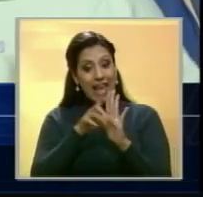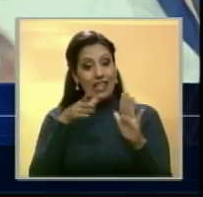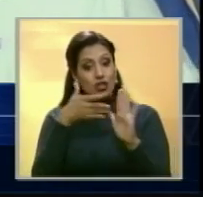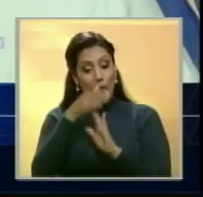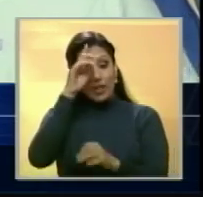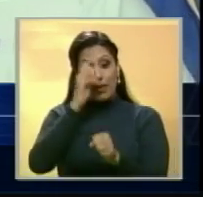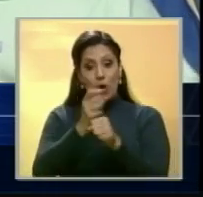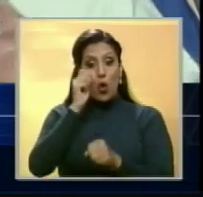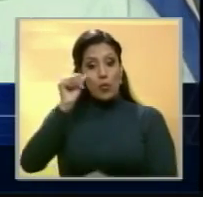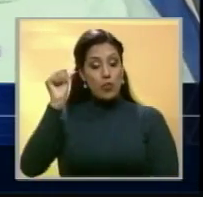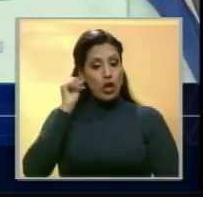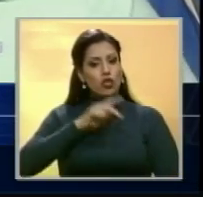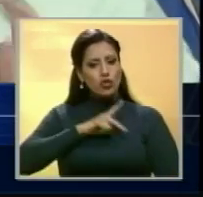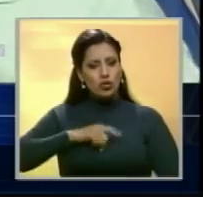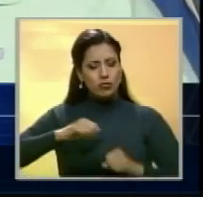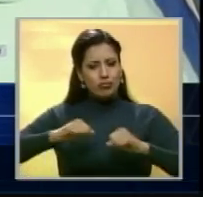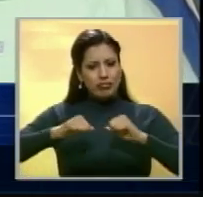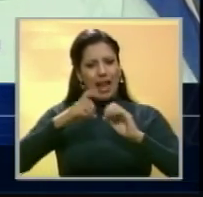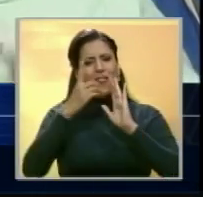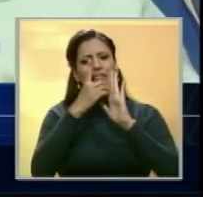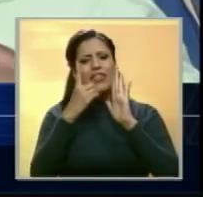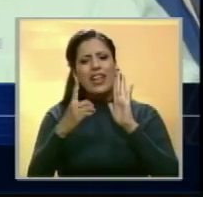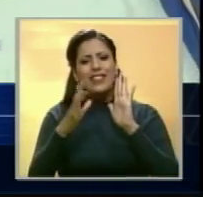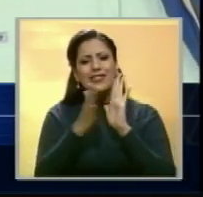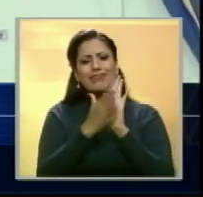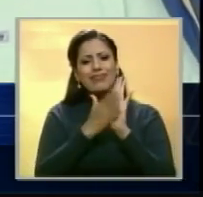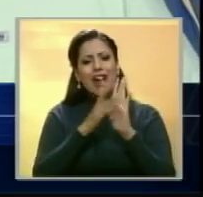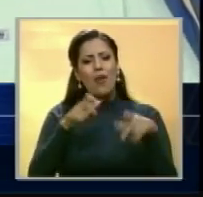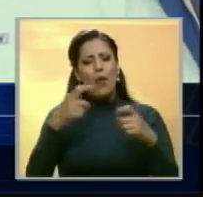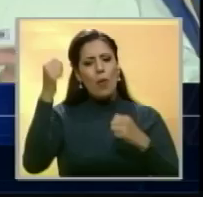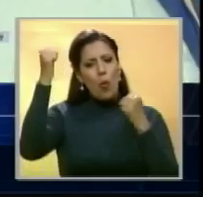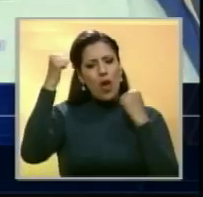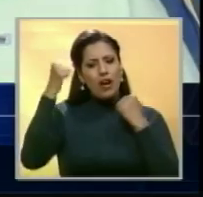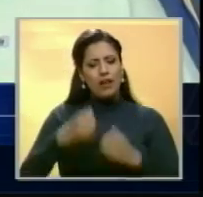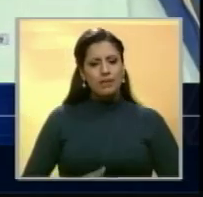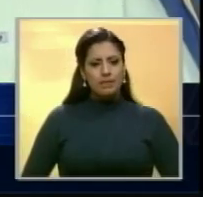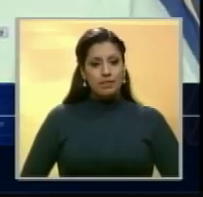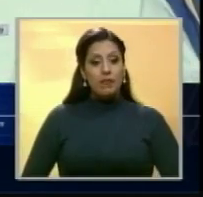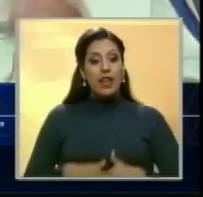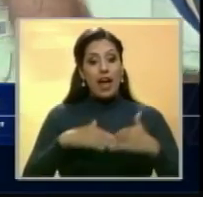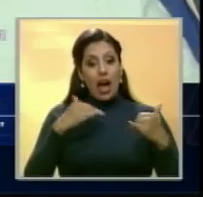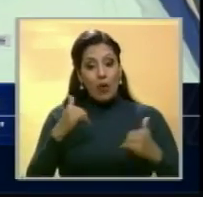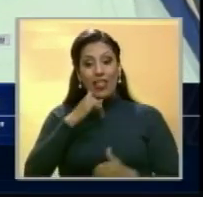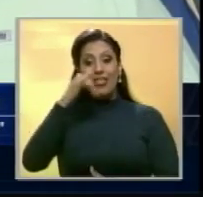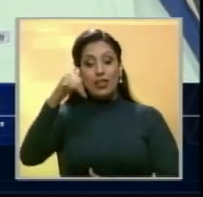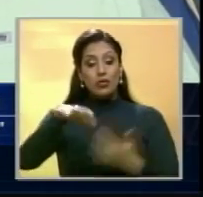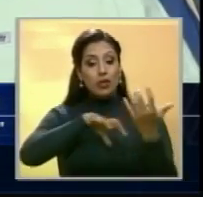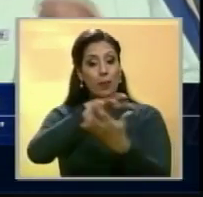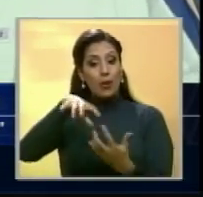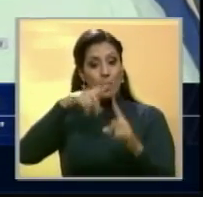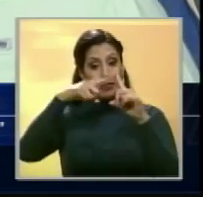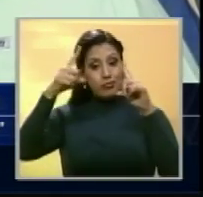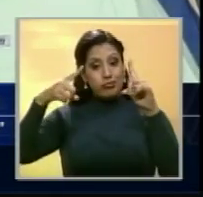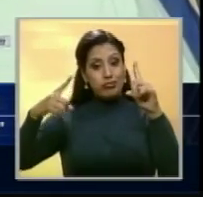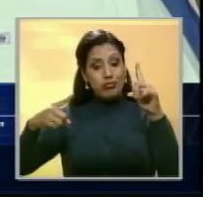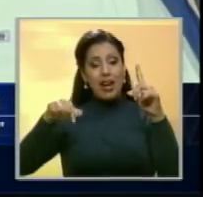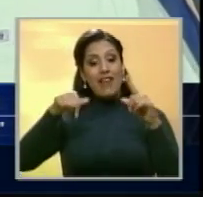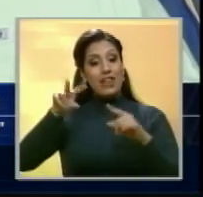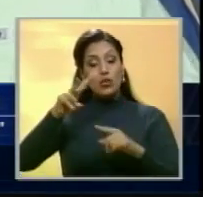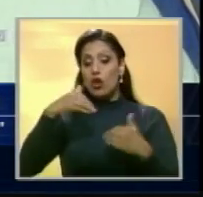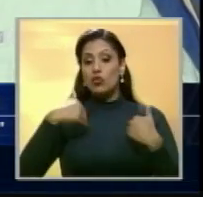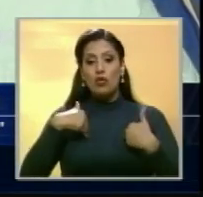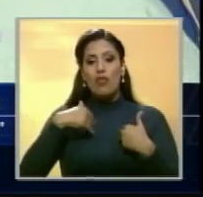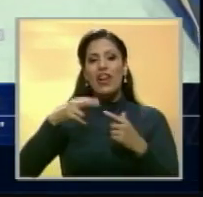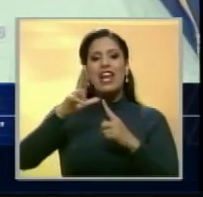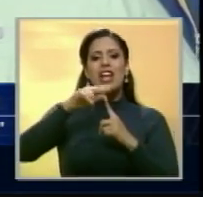las trabajadoras y trabajadores, nosotros activaremos nuestro derecho legítimo a la huelga. Denunció que la crisis eléctrica que afecta al país no solo se debe